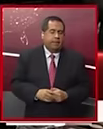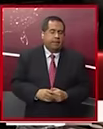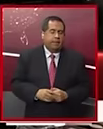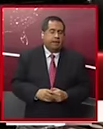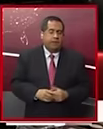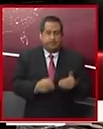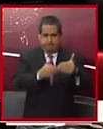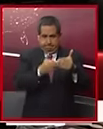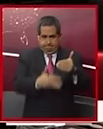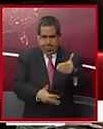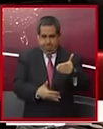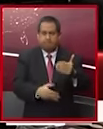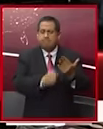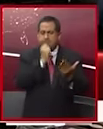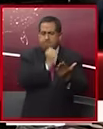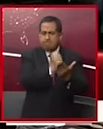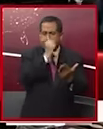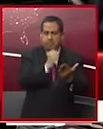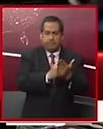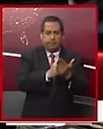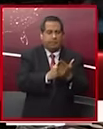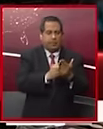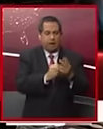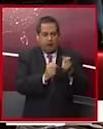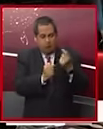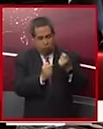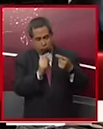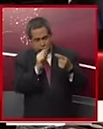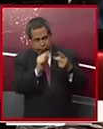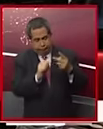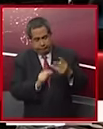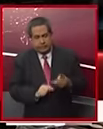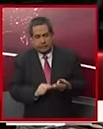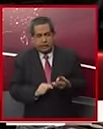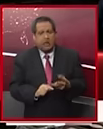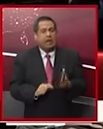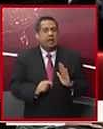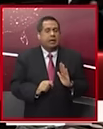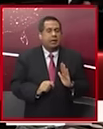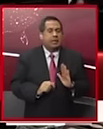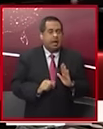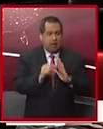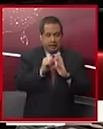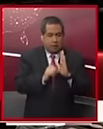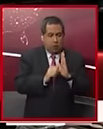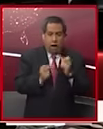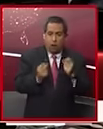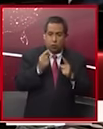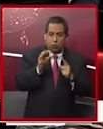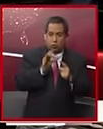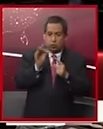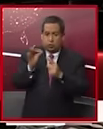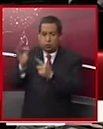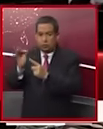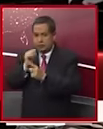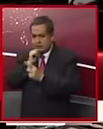Aprobado en lo general y en lo particular los artículos no